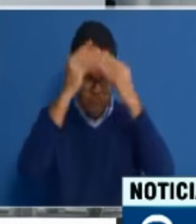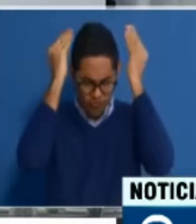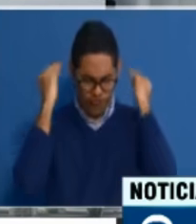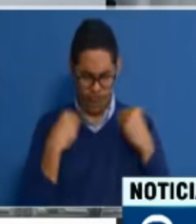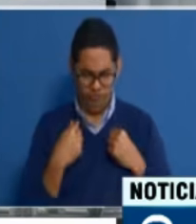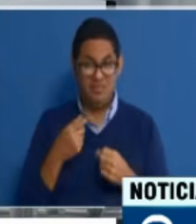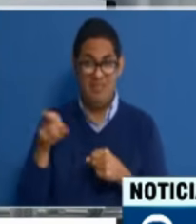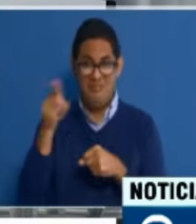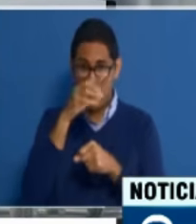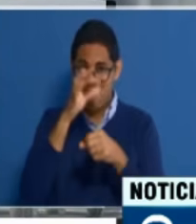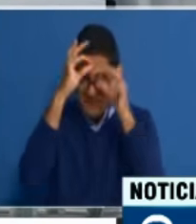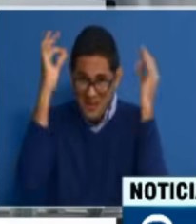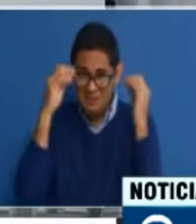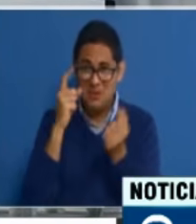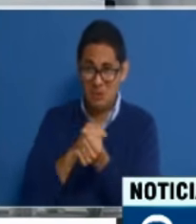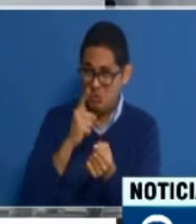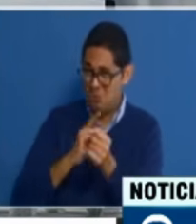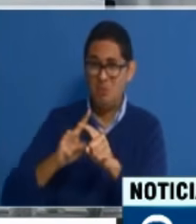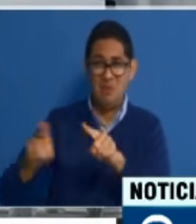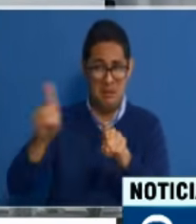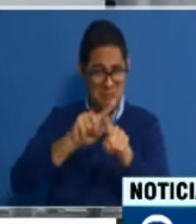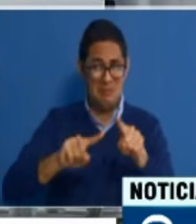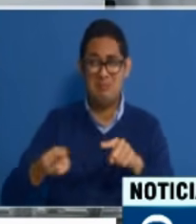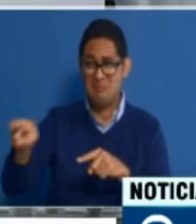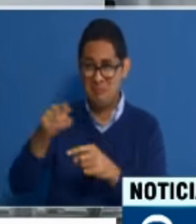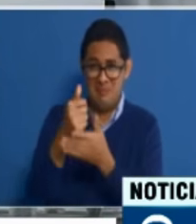a nuestros trabajadores de la salud.